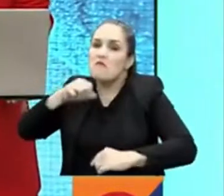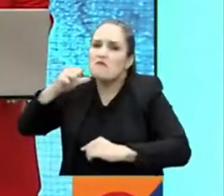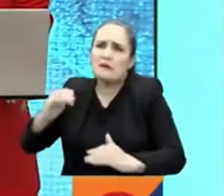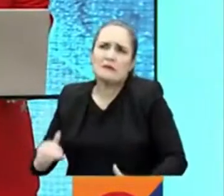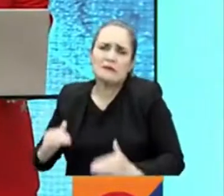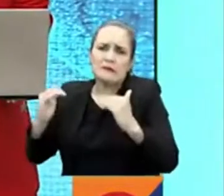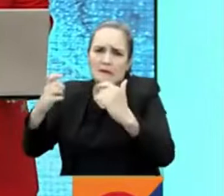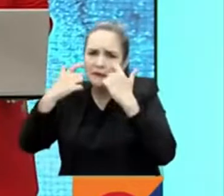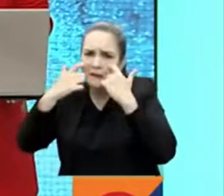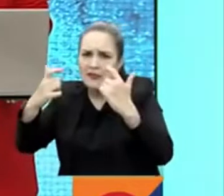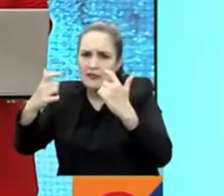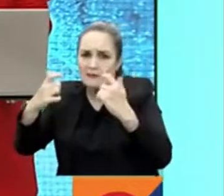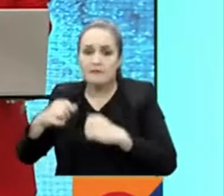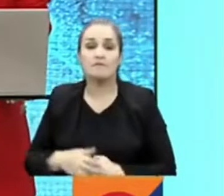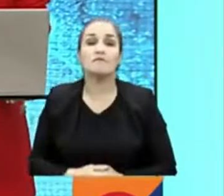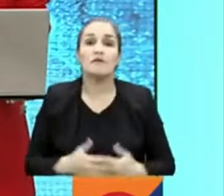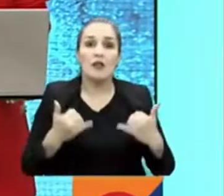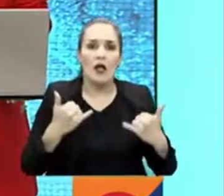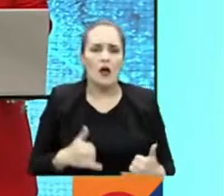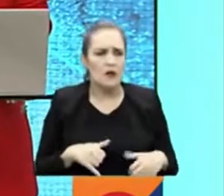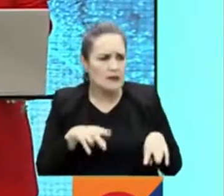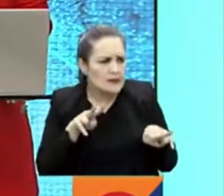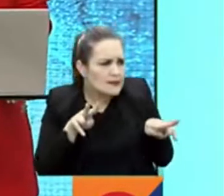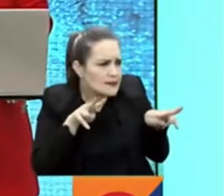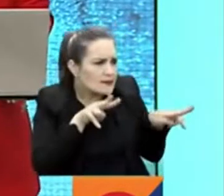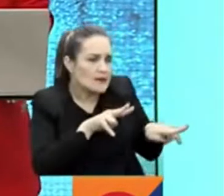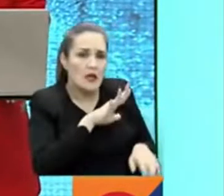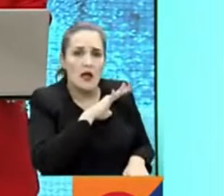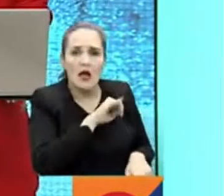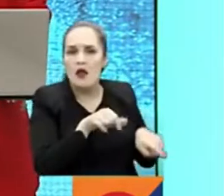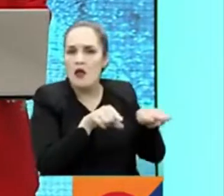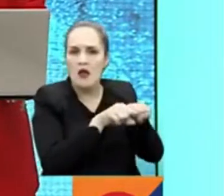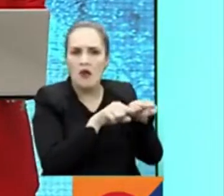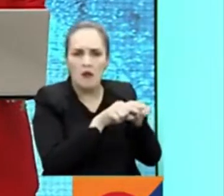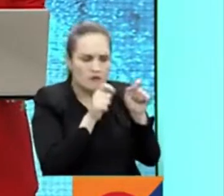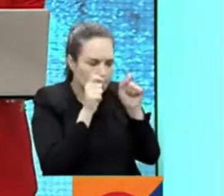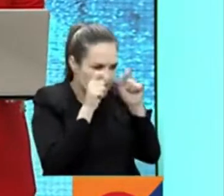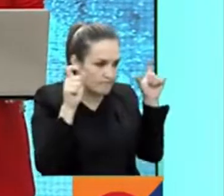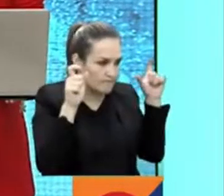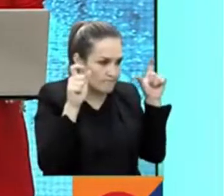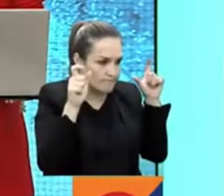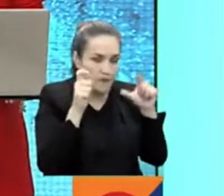en alerta están los organismos de socorro en Cali por la actual temporada de lluvias. En las